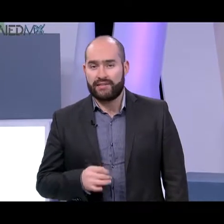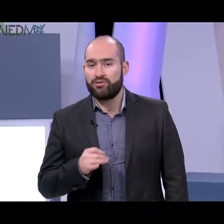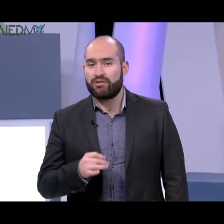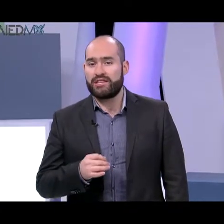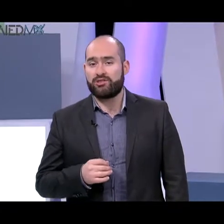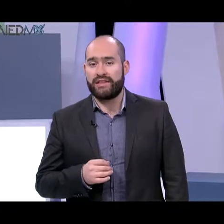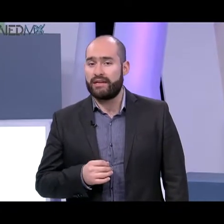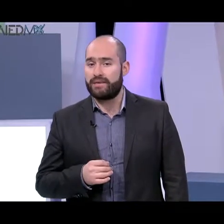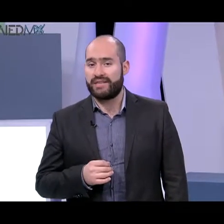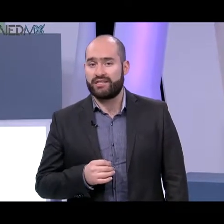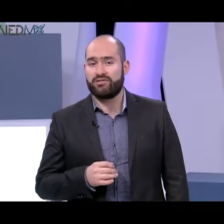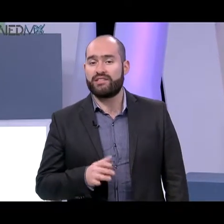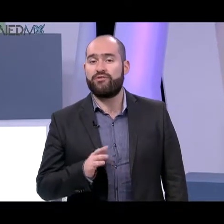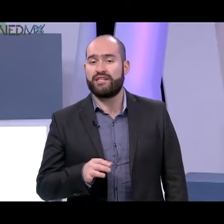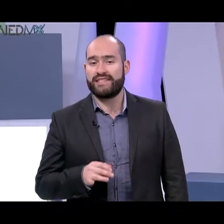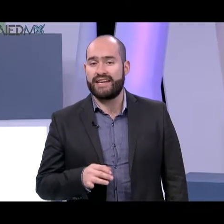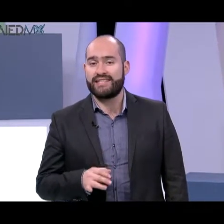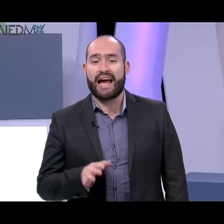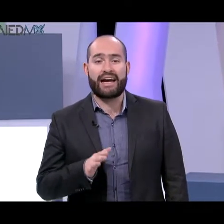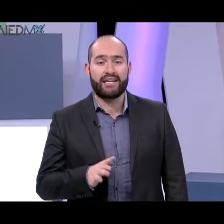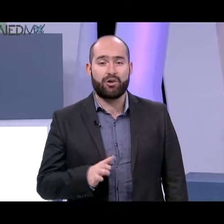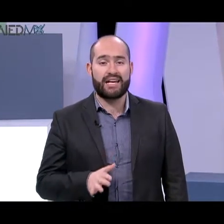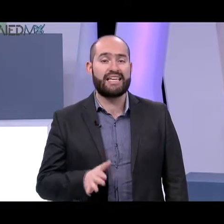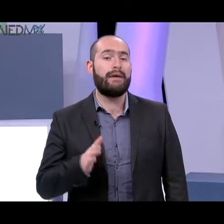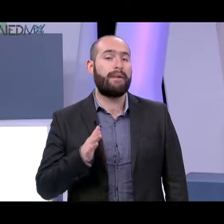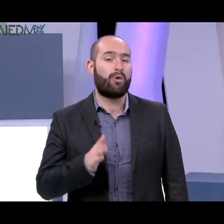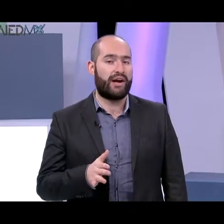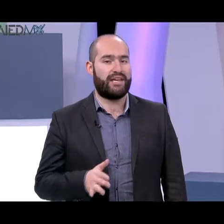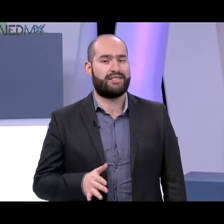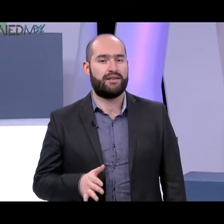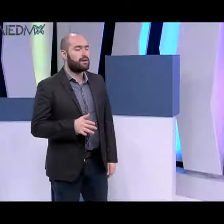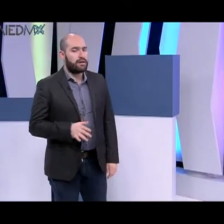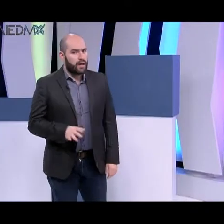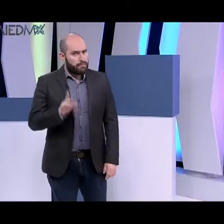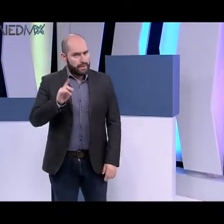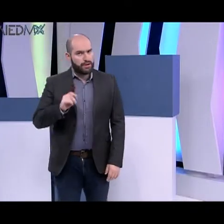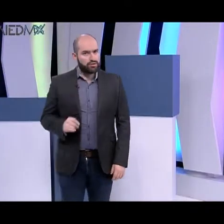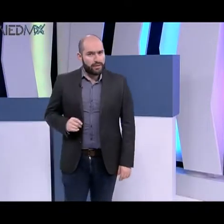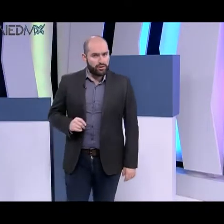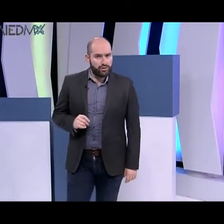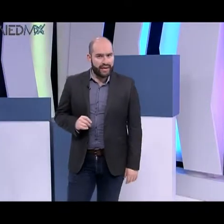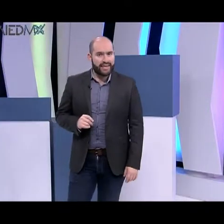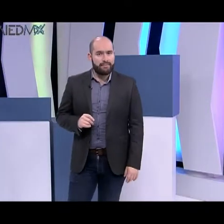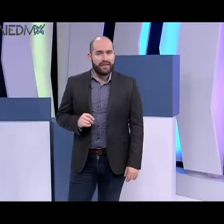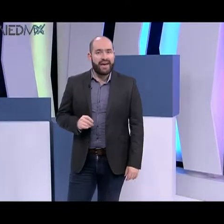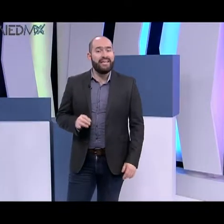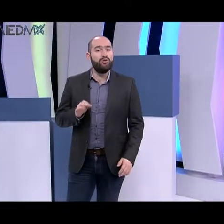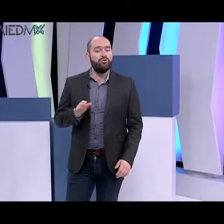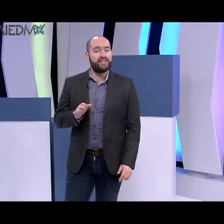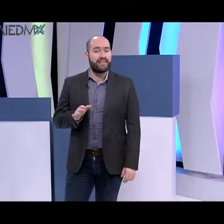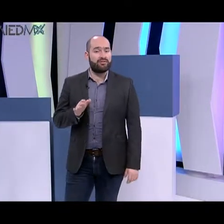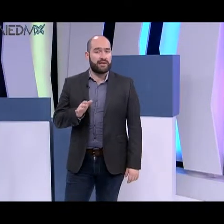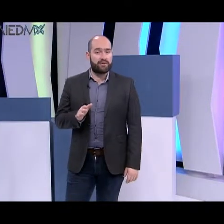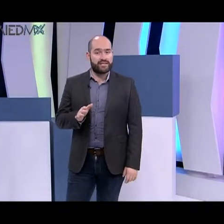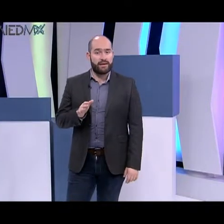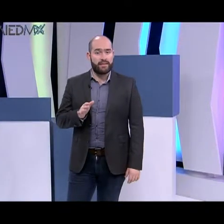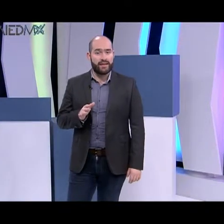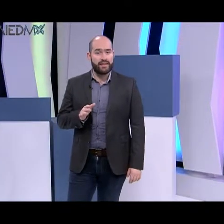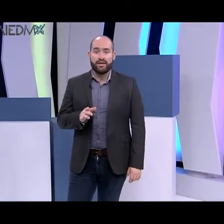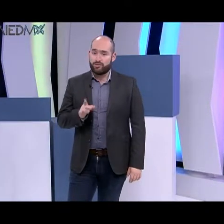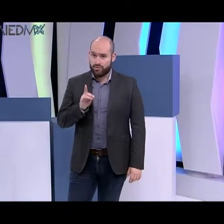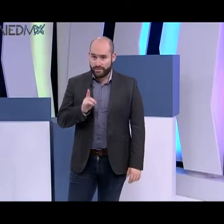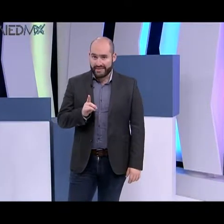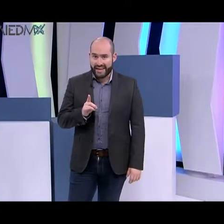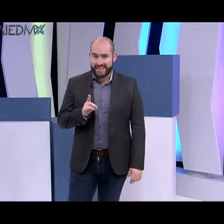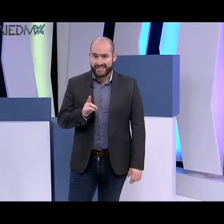titular del Instituto Nacional de Investigaciones Forestales, Agrícolas y Pecuarias. Primero nos habló sobre la llamada industria de los árboles de